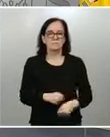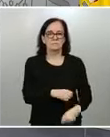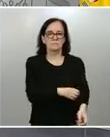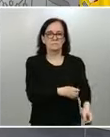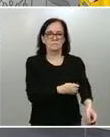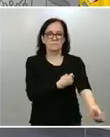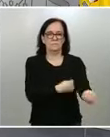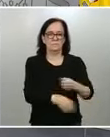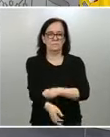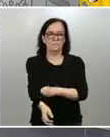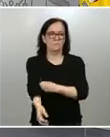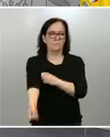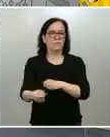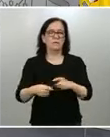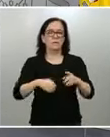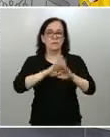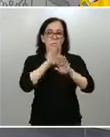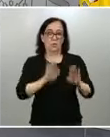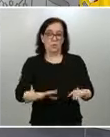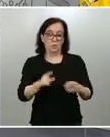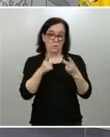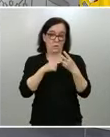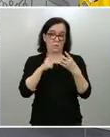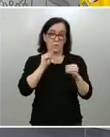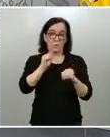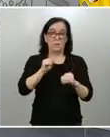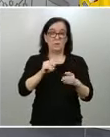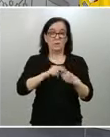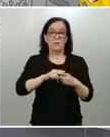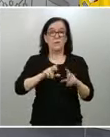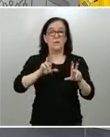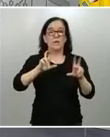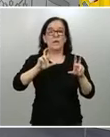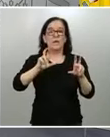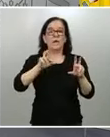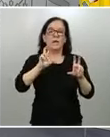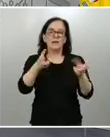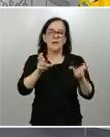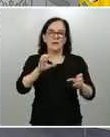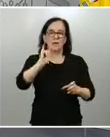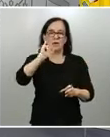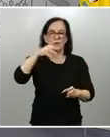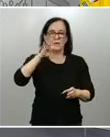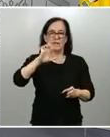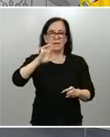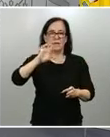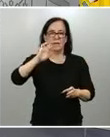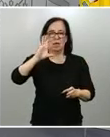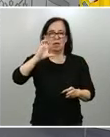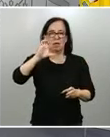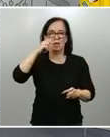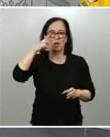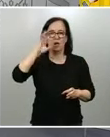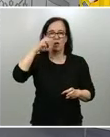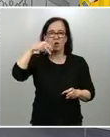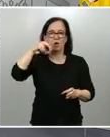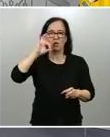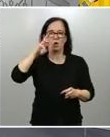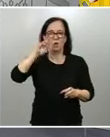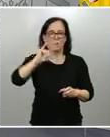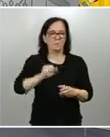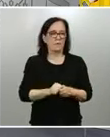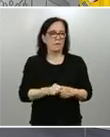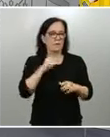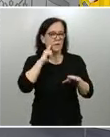nos queda el último turno de palabra e interviene radio intereconomía porque no me buenas tardes pero un momentito que quedaba